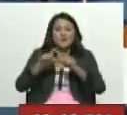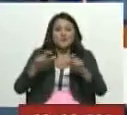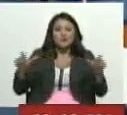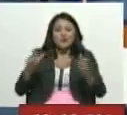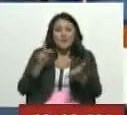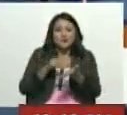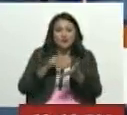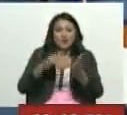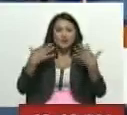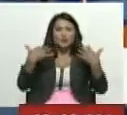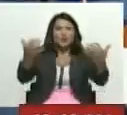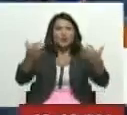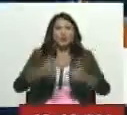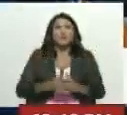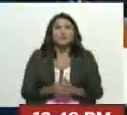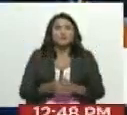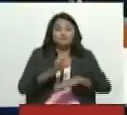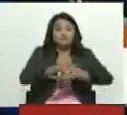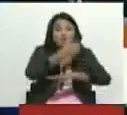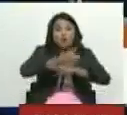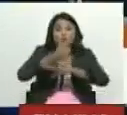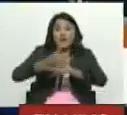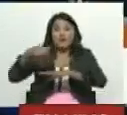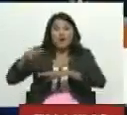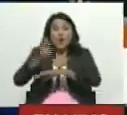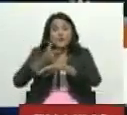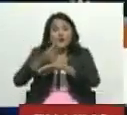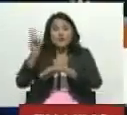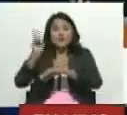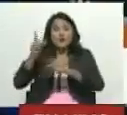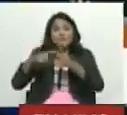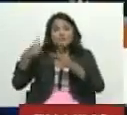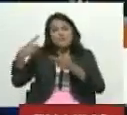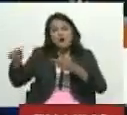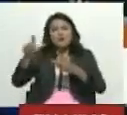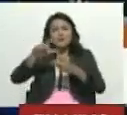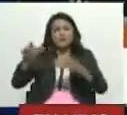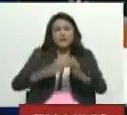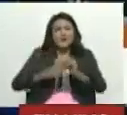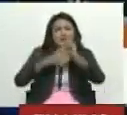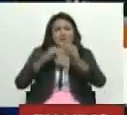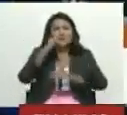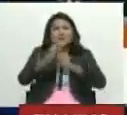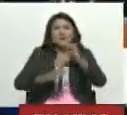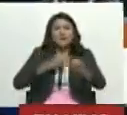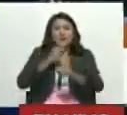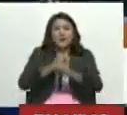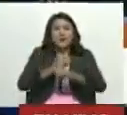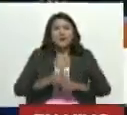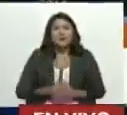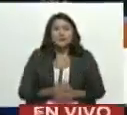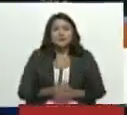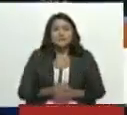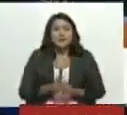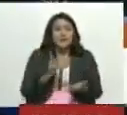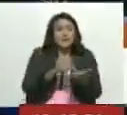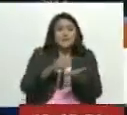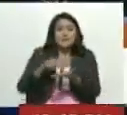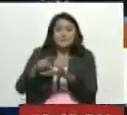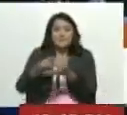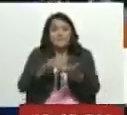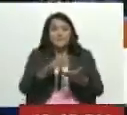encuentro autoridades gubernamentales pero también delegados internacionales participan cerca de